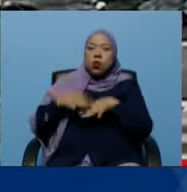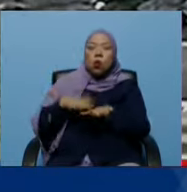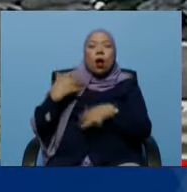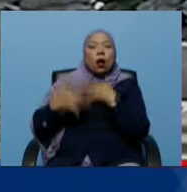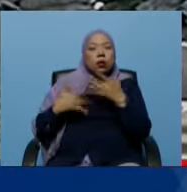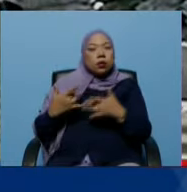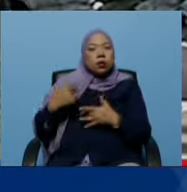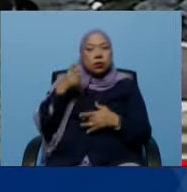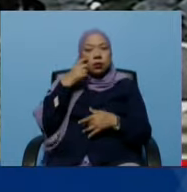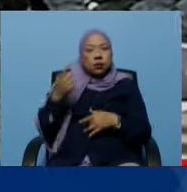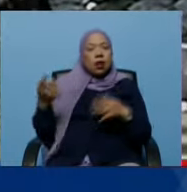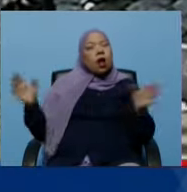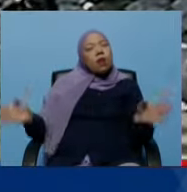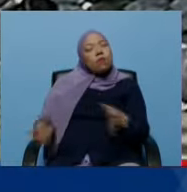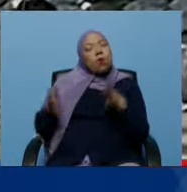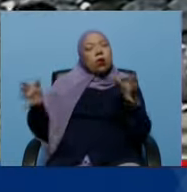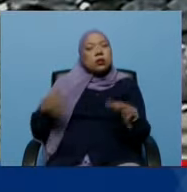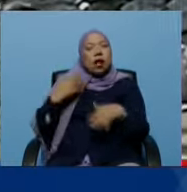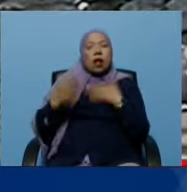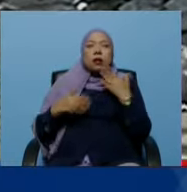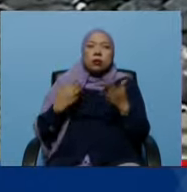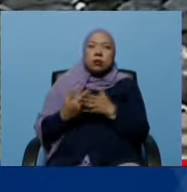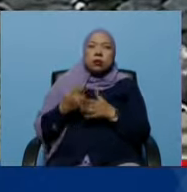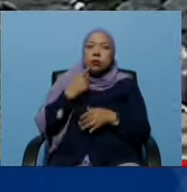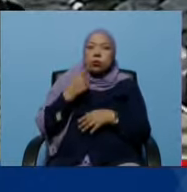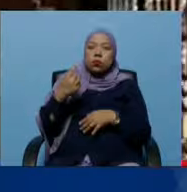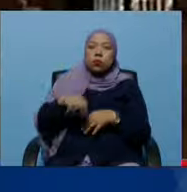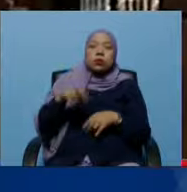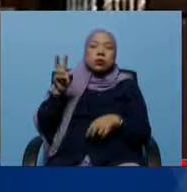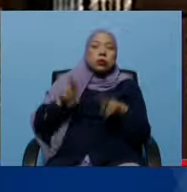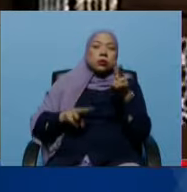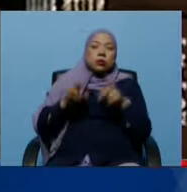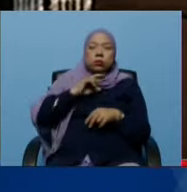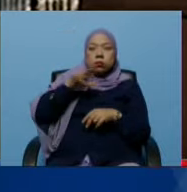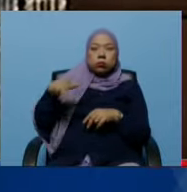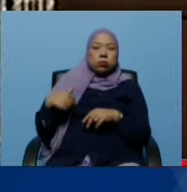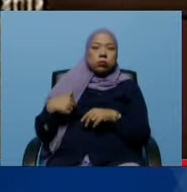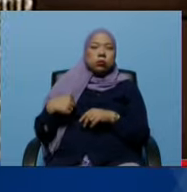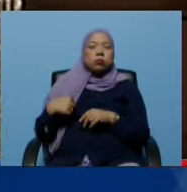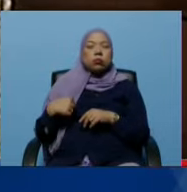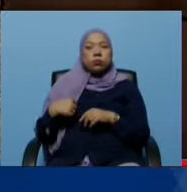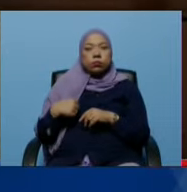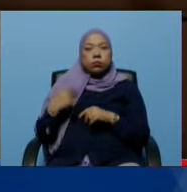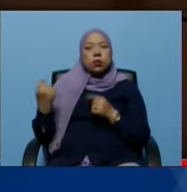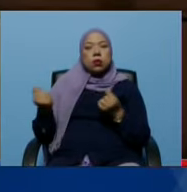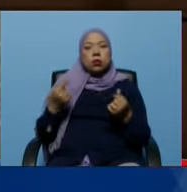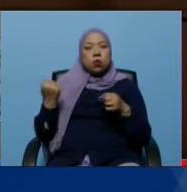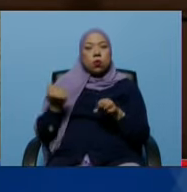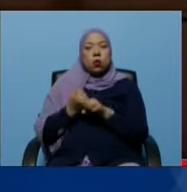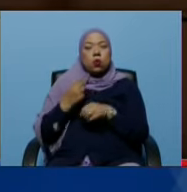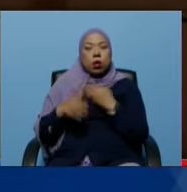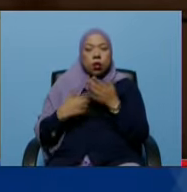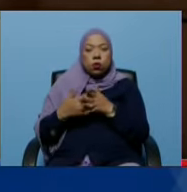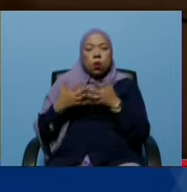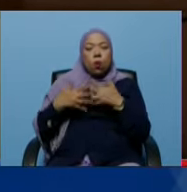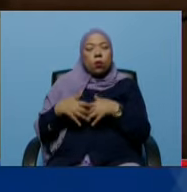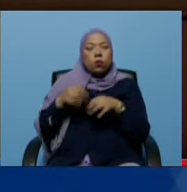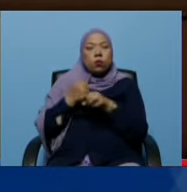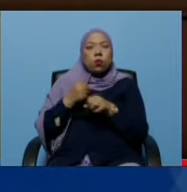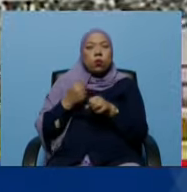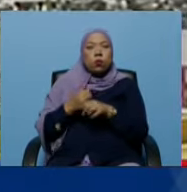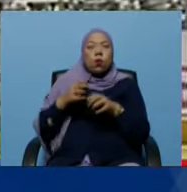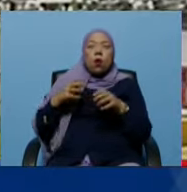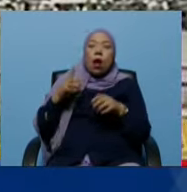ustedes, que hay que impulsar la exportación de esta economía no petrolera. Y aquí con el